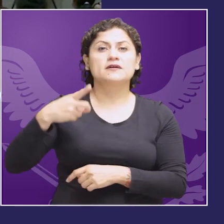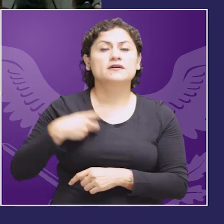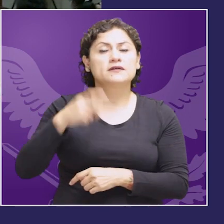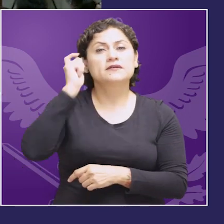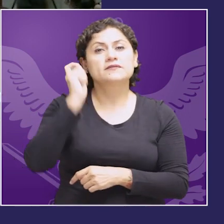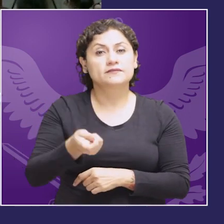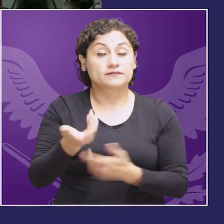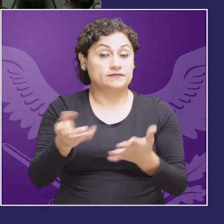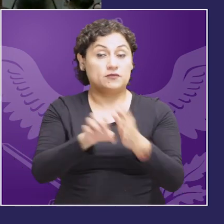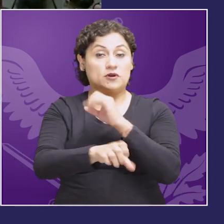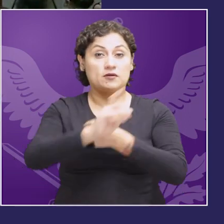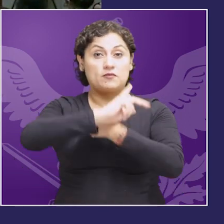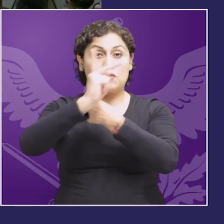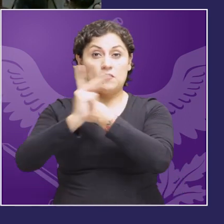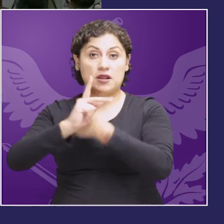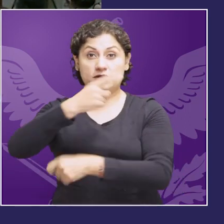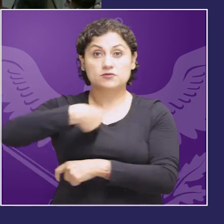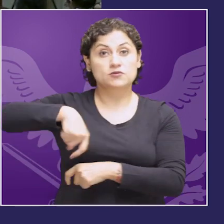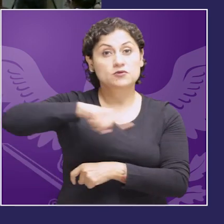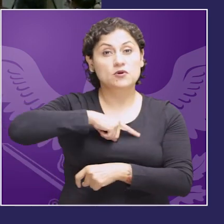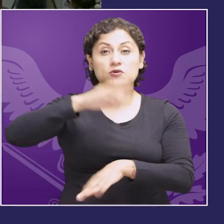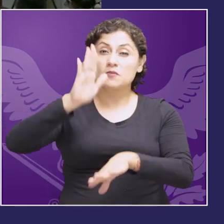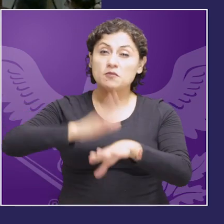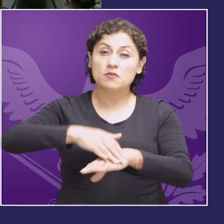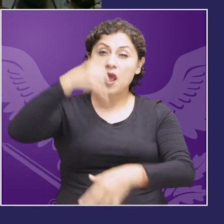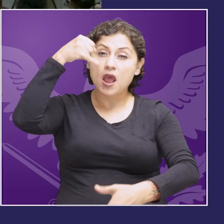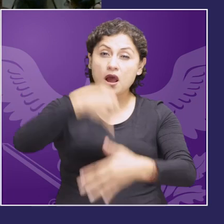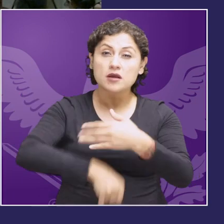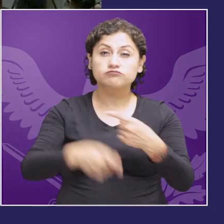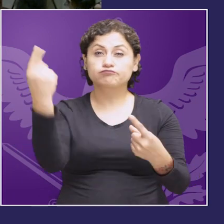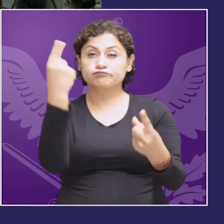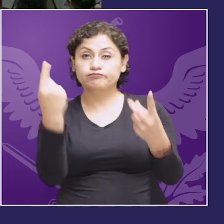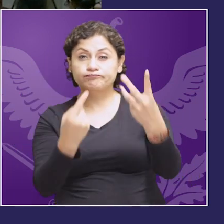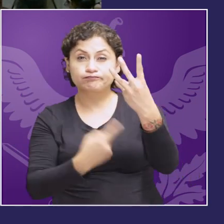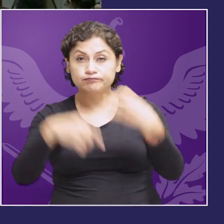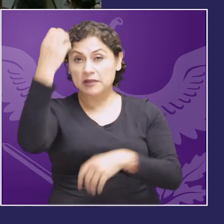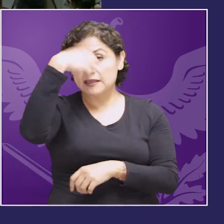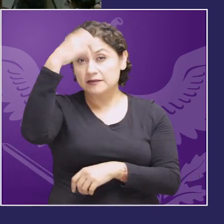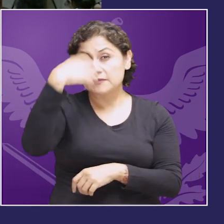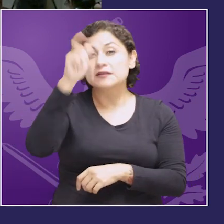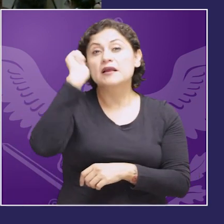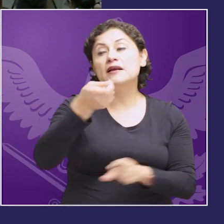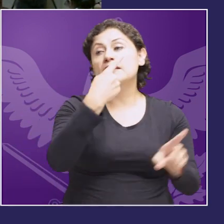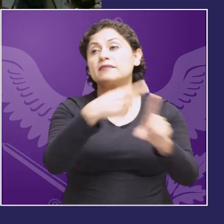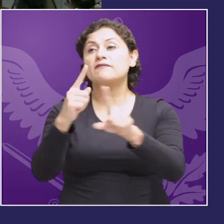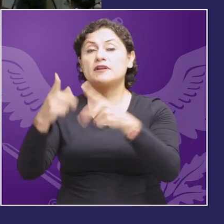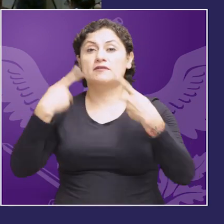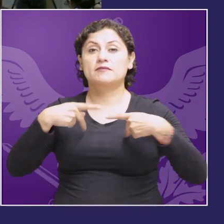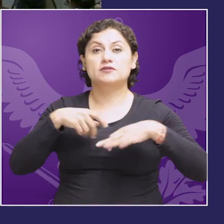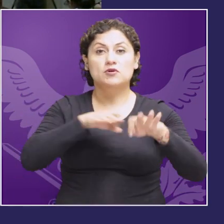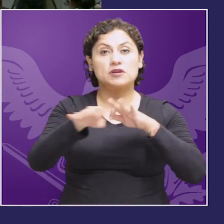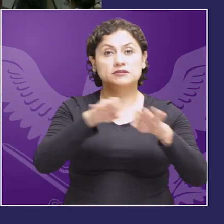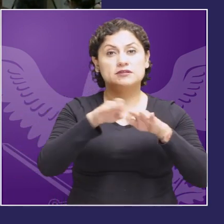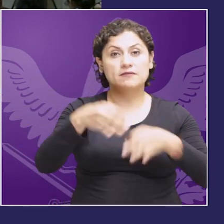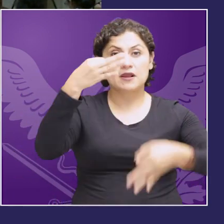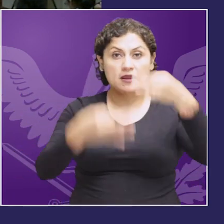delito. Pero además de este u otros debates pendientes, es importante abordar el caso de las sobrevivientes de feminicidio. En nuestros